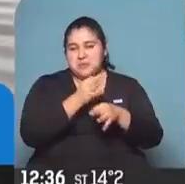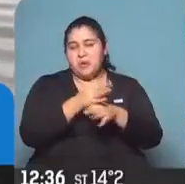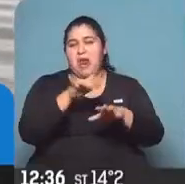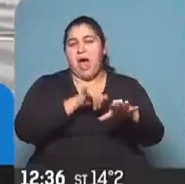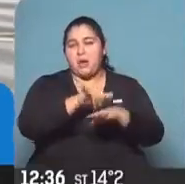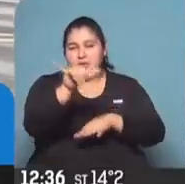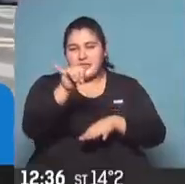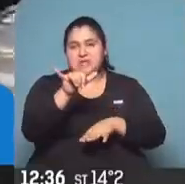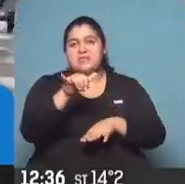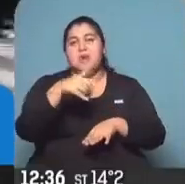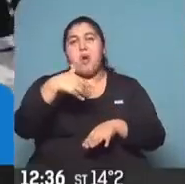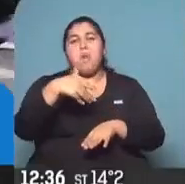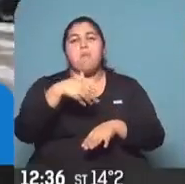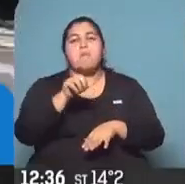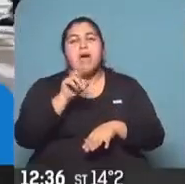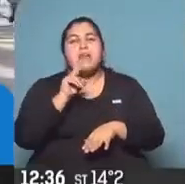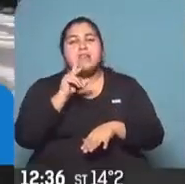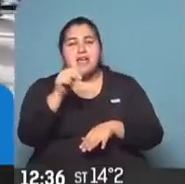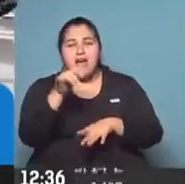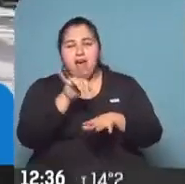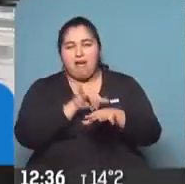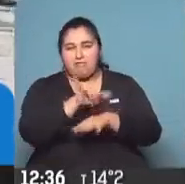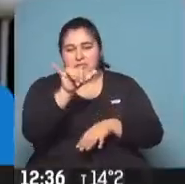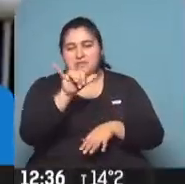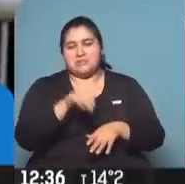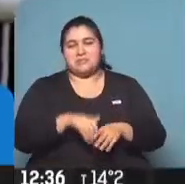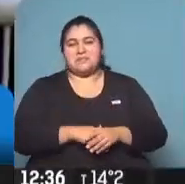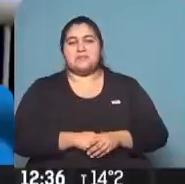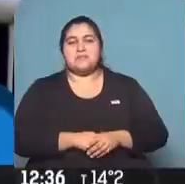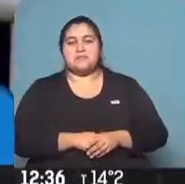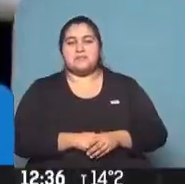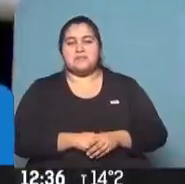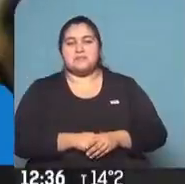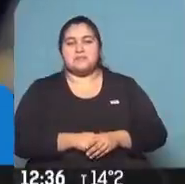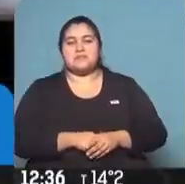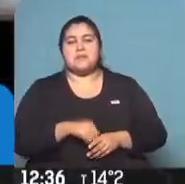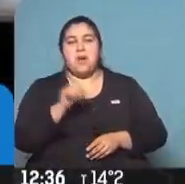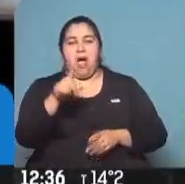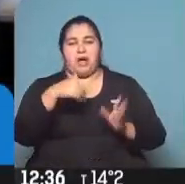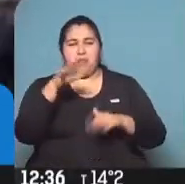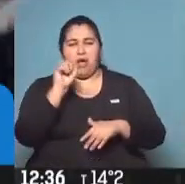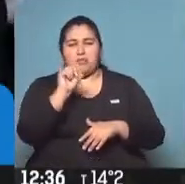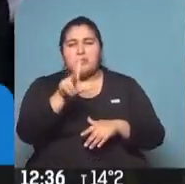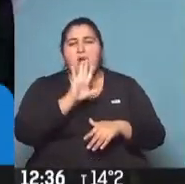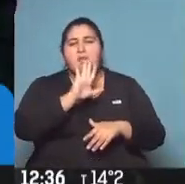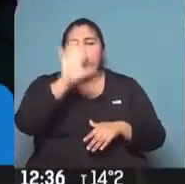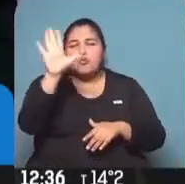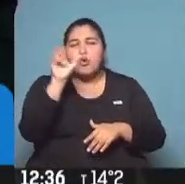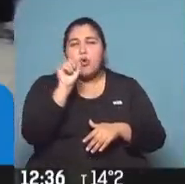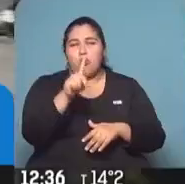instituto madre de la fuerza ella así serán nuestros futuros líderes